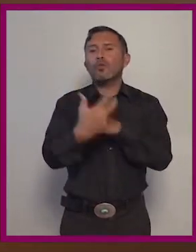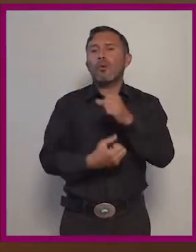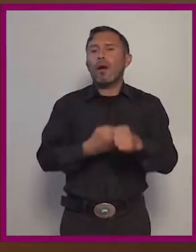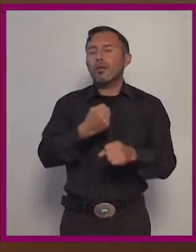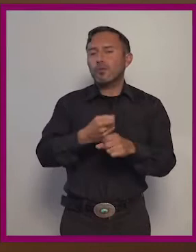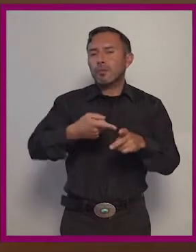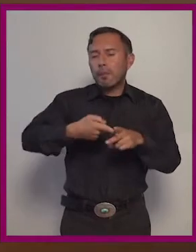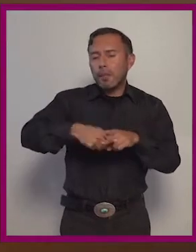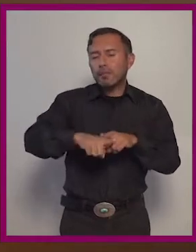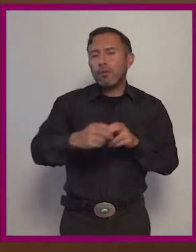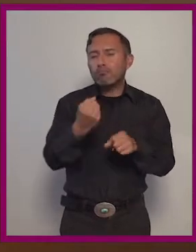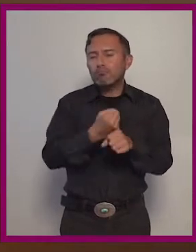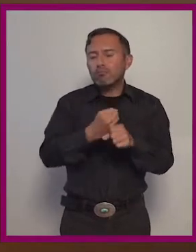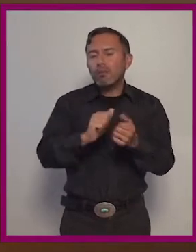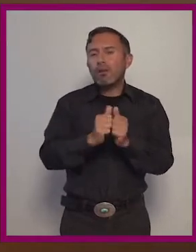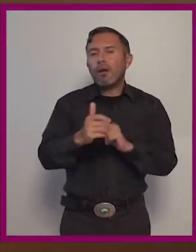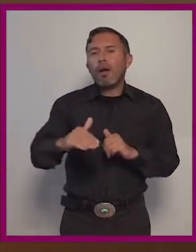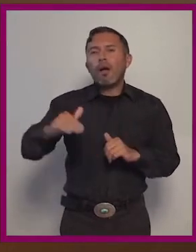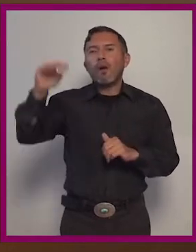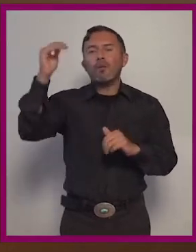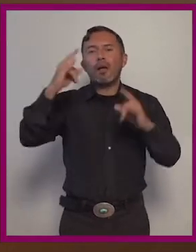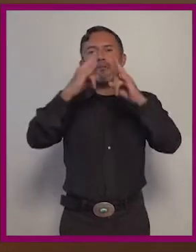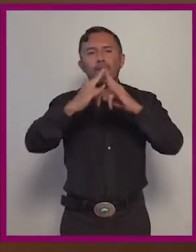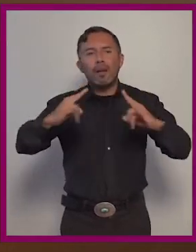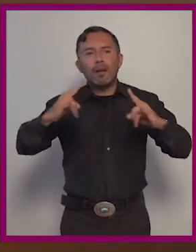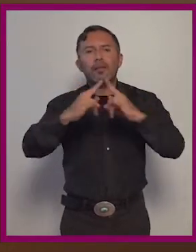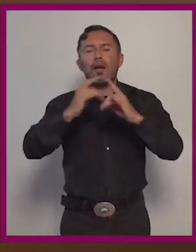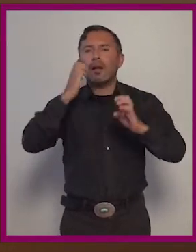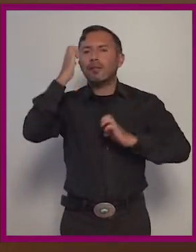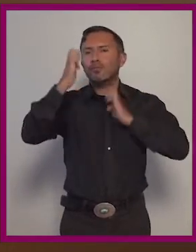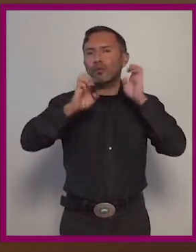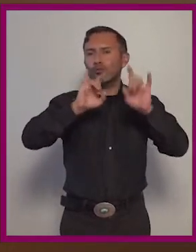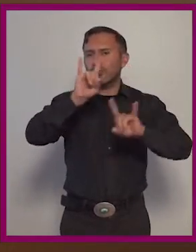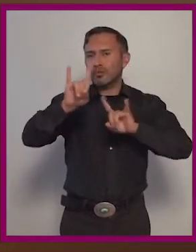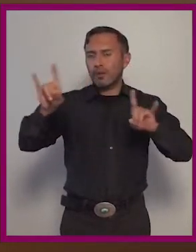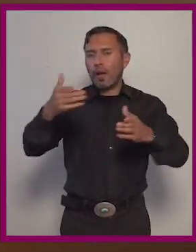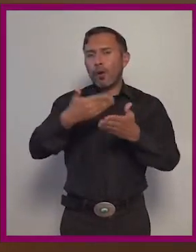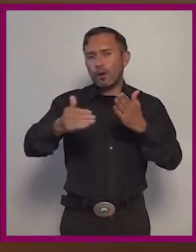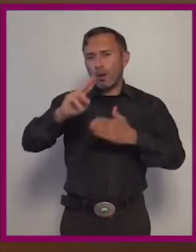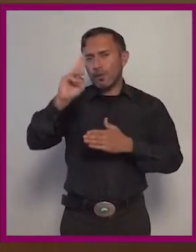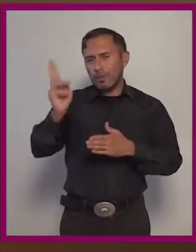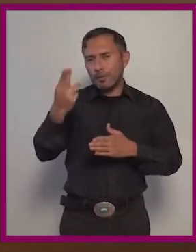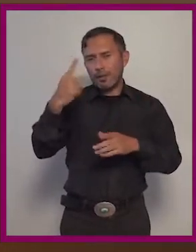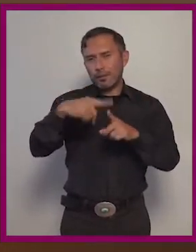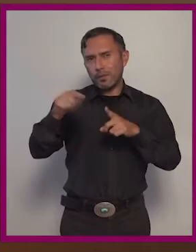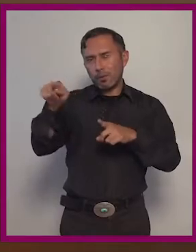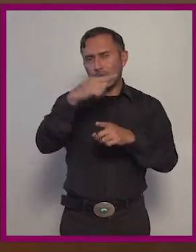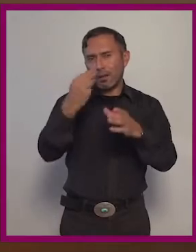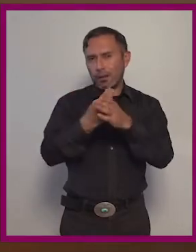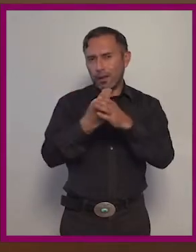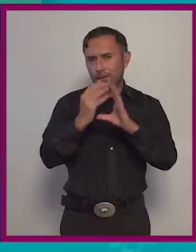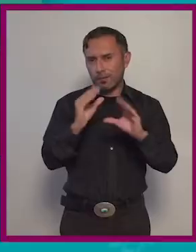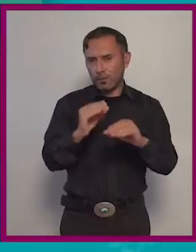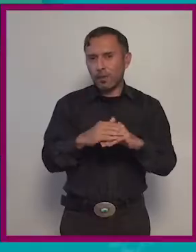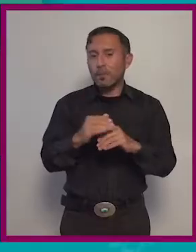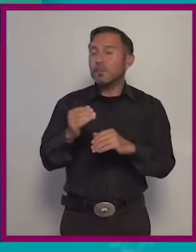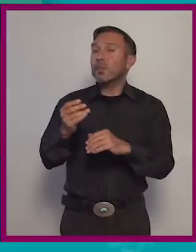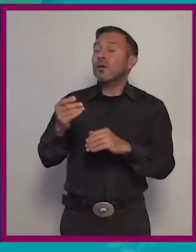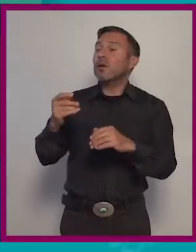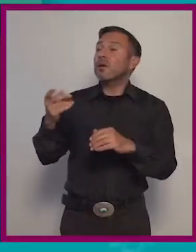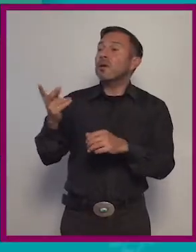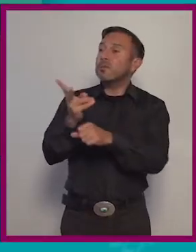y expos e imparte clases en distintas universidades del país. Es un gusto tenerte en Jóvenes en TV,